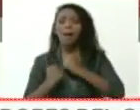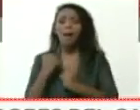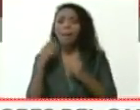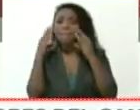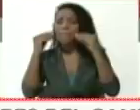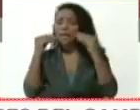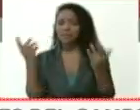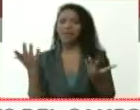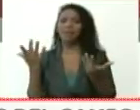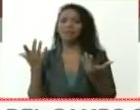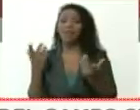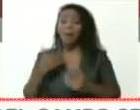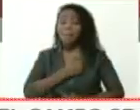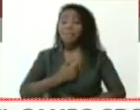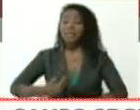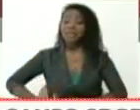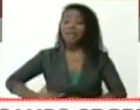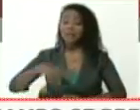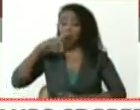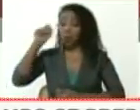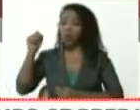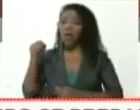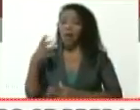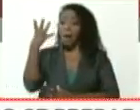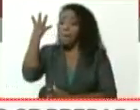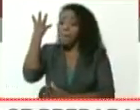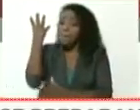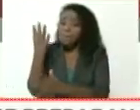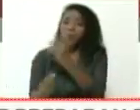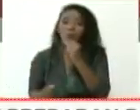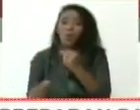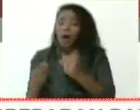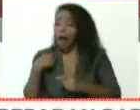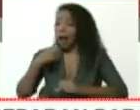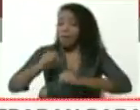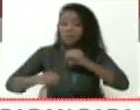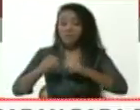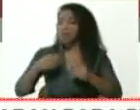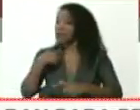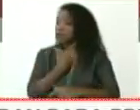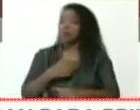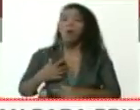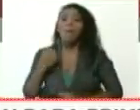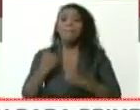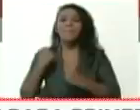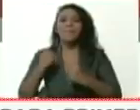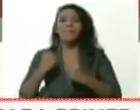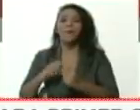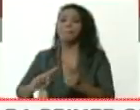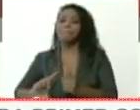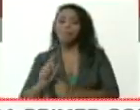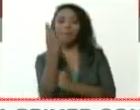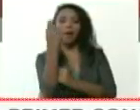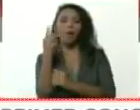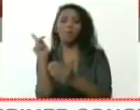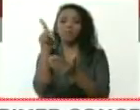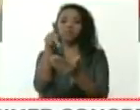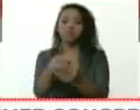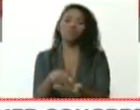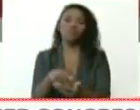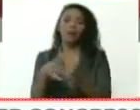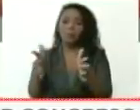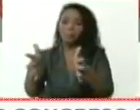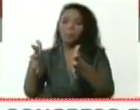Maduro se le va a escapar del pelotón, así como las carreras de ciclismo, se va a escapar y va a llegar, pero muy bien,